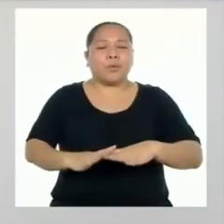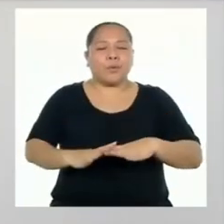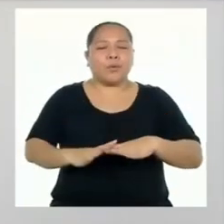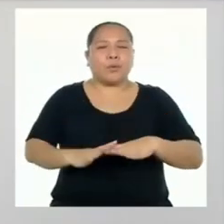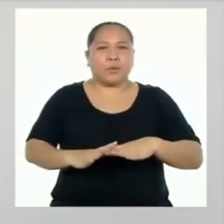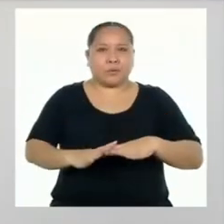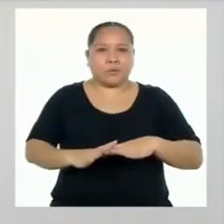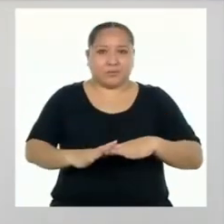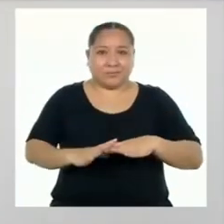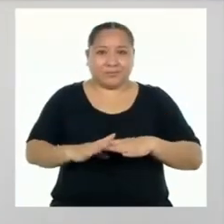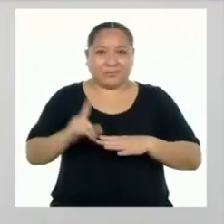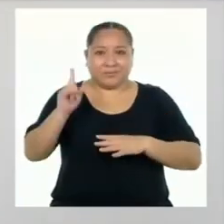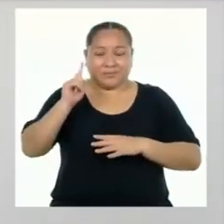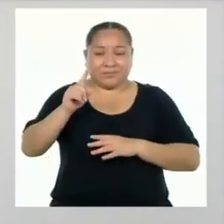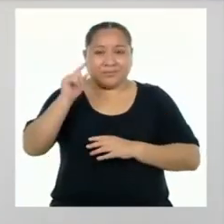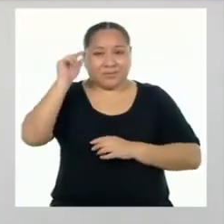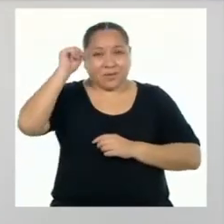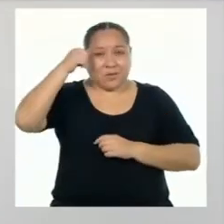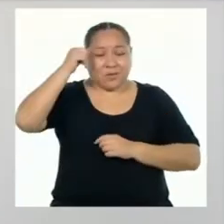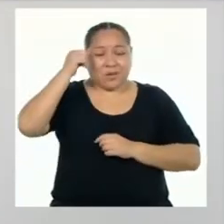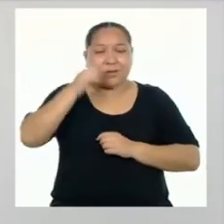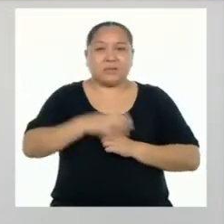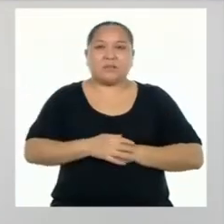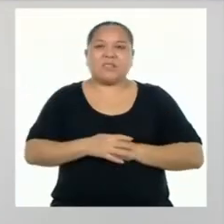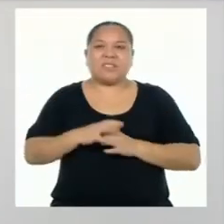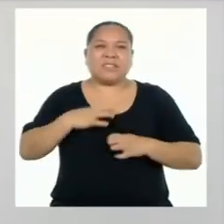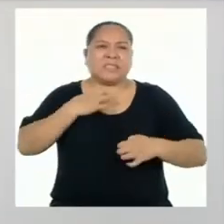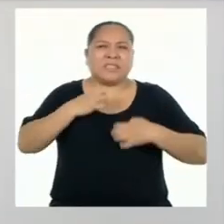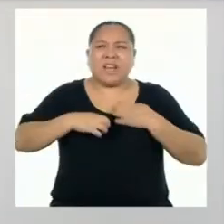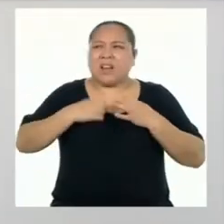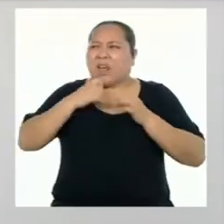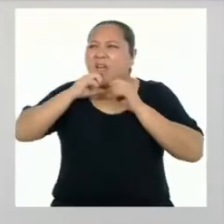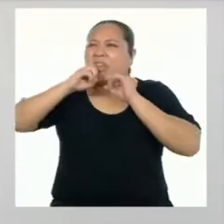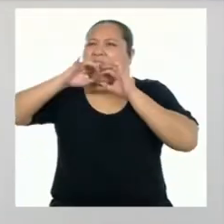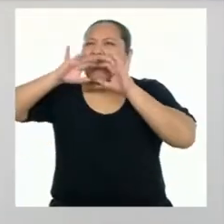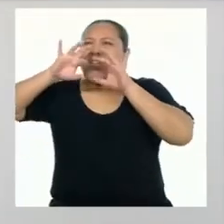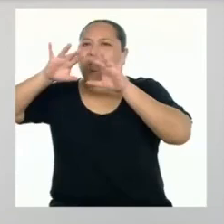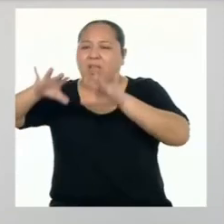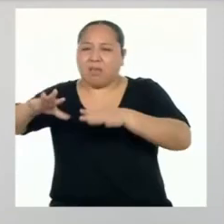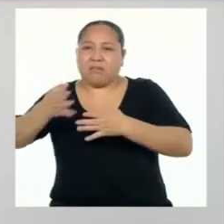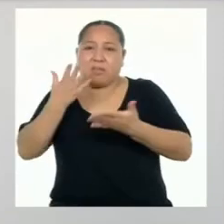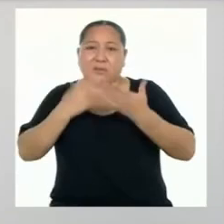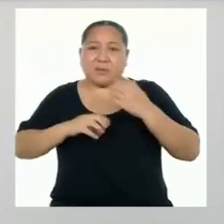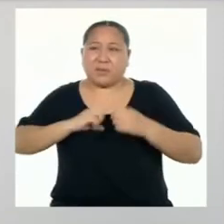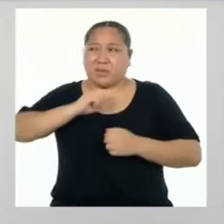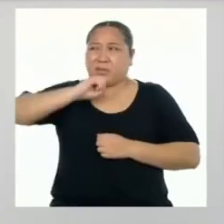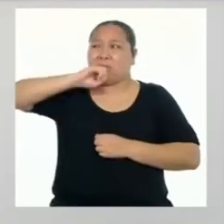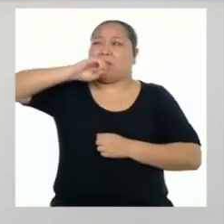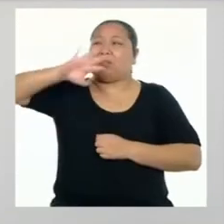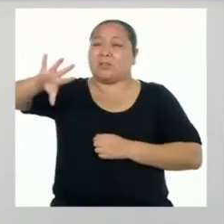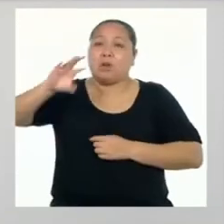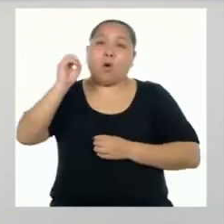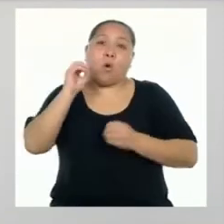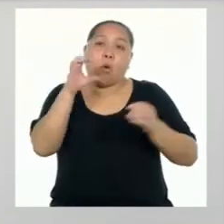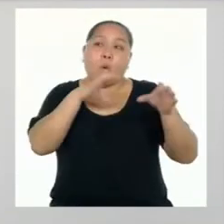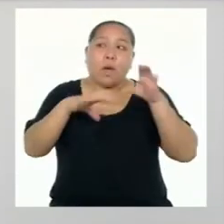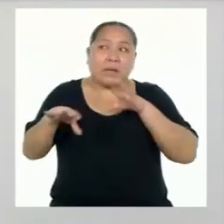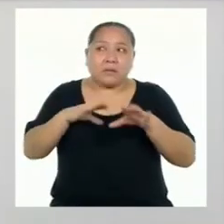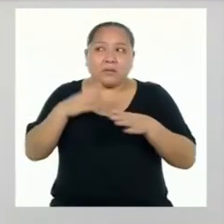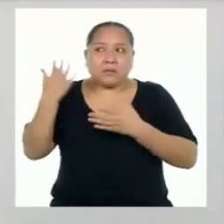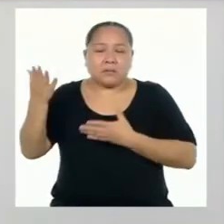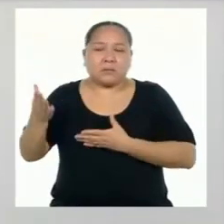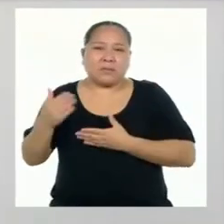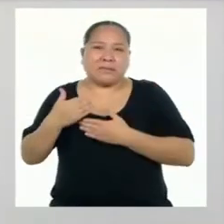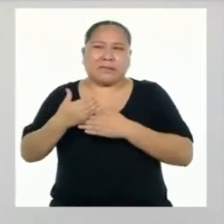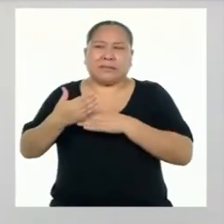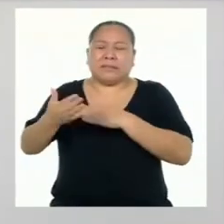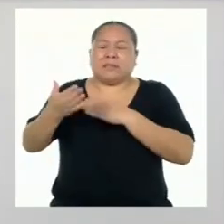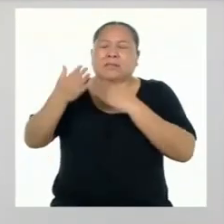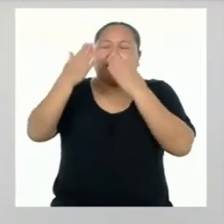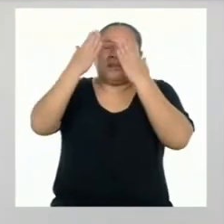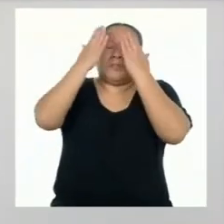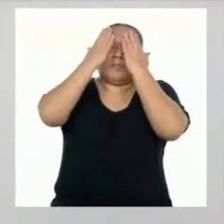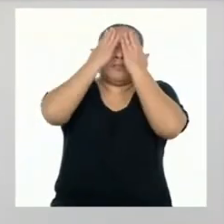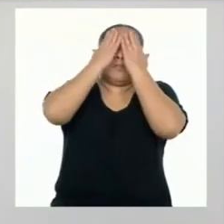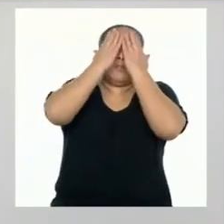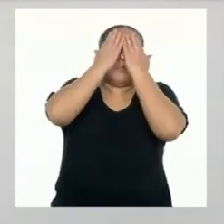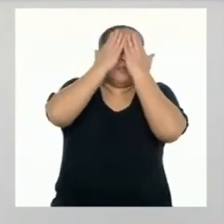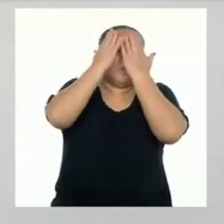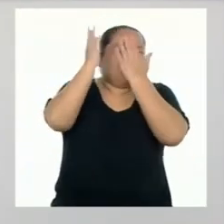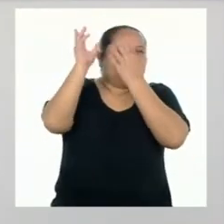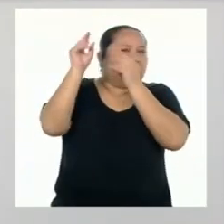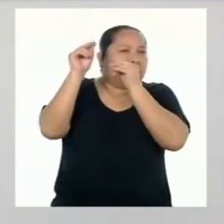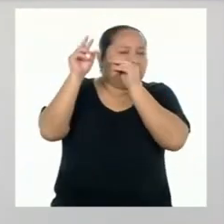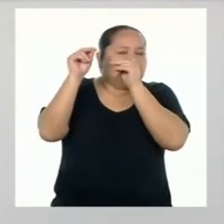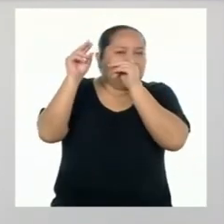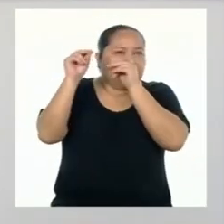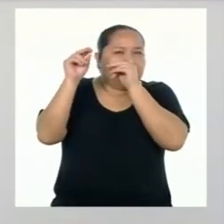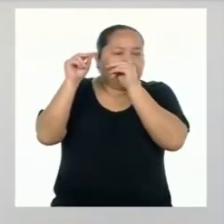si nos dejamos llevar por las emociones del momento, podemos decir o hacer algo de lo que nos podemos arrepentir más